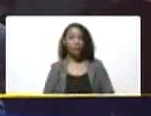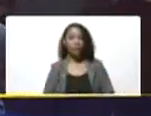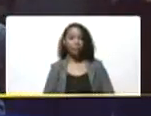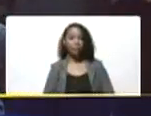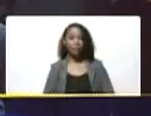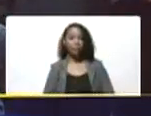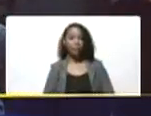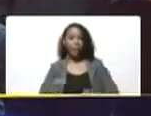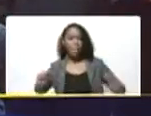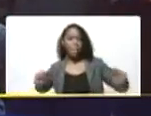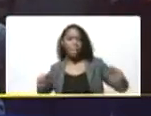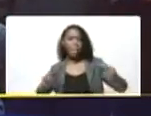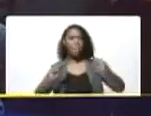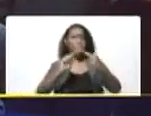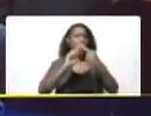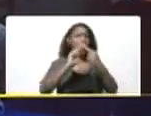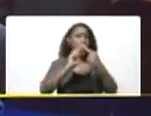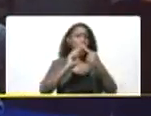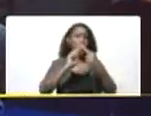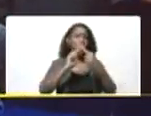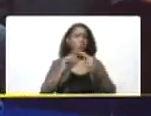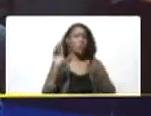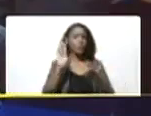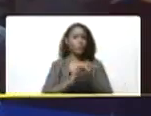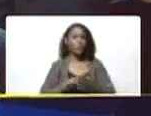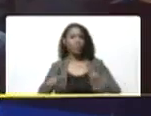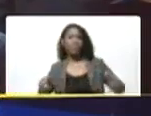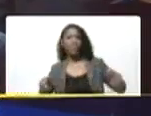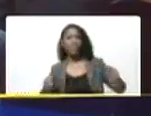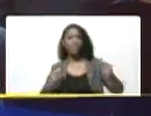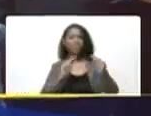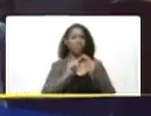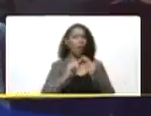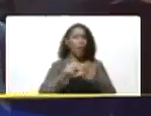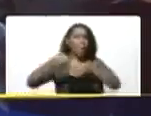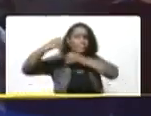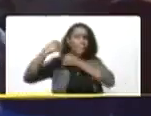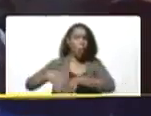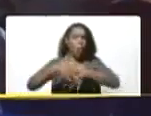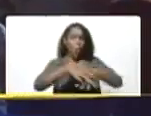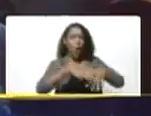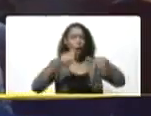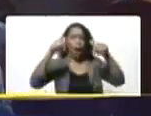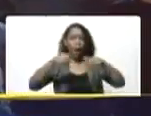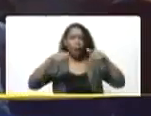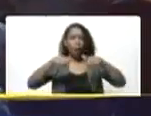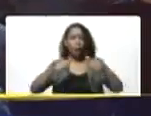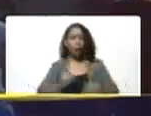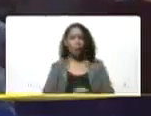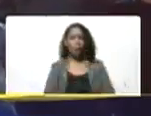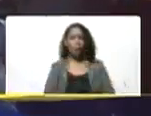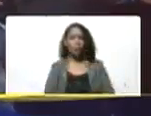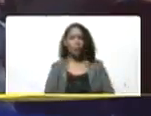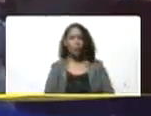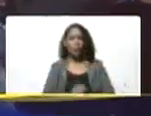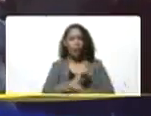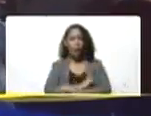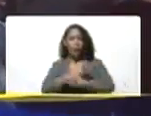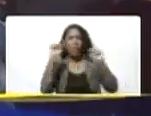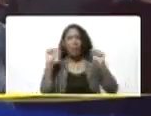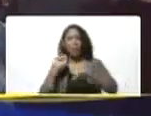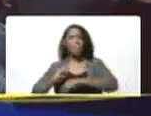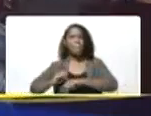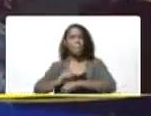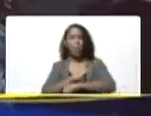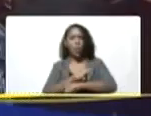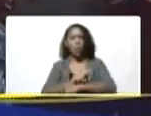y el encuentro y el reencuentro de las marchas aquí, desde la mañana temprano,